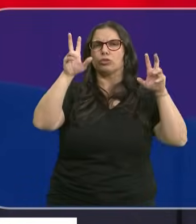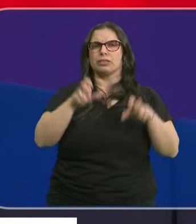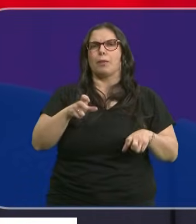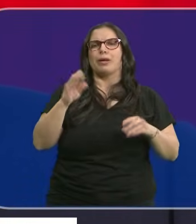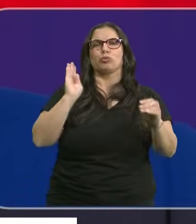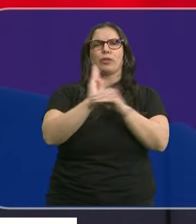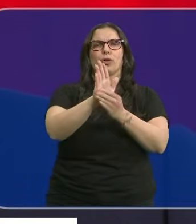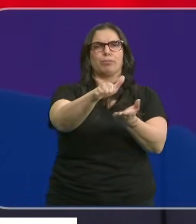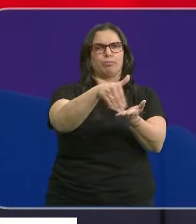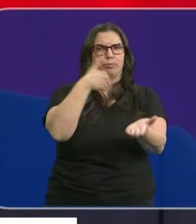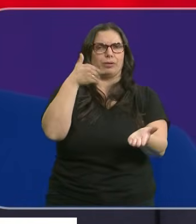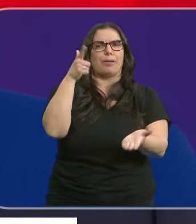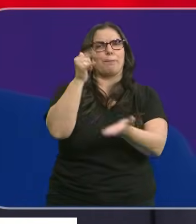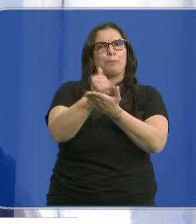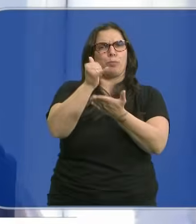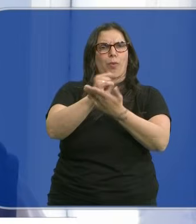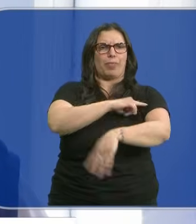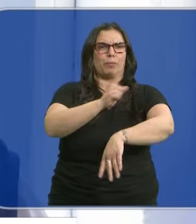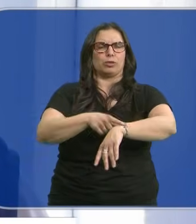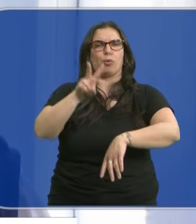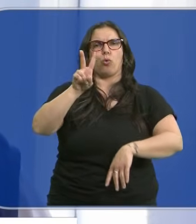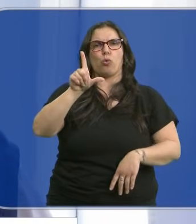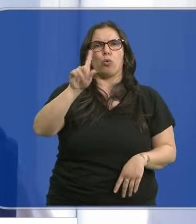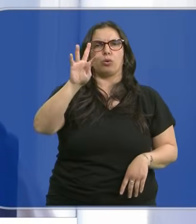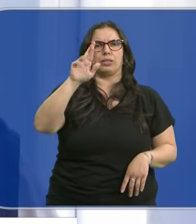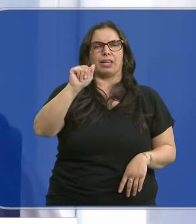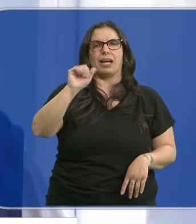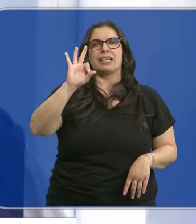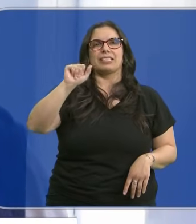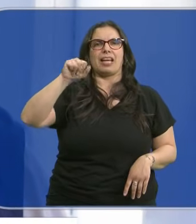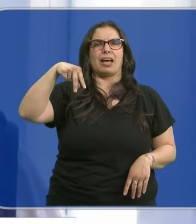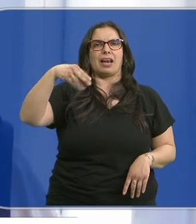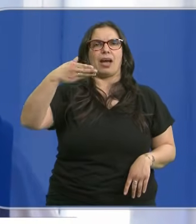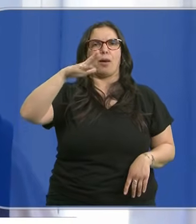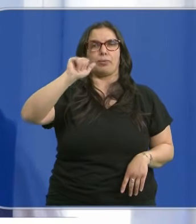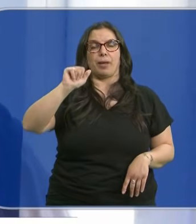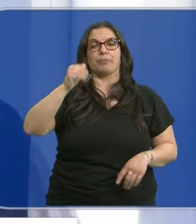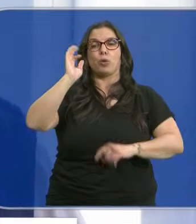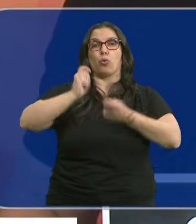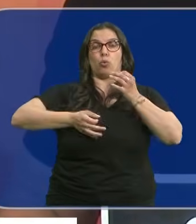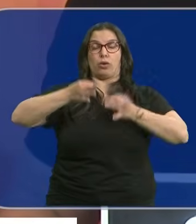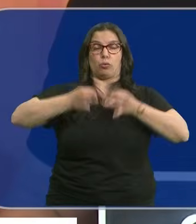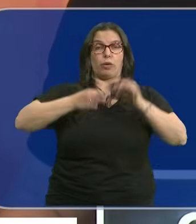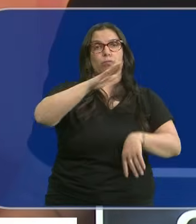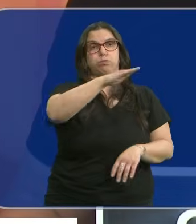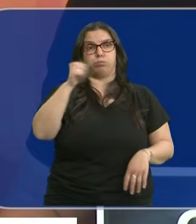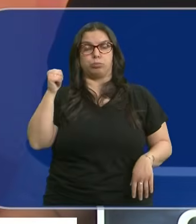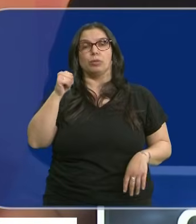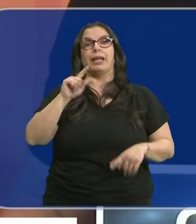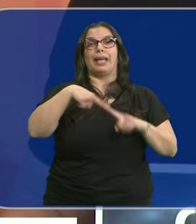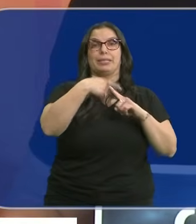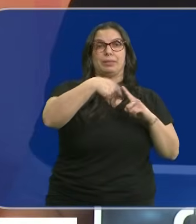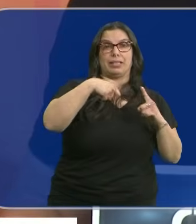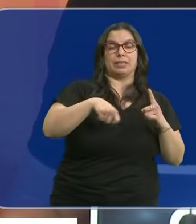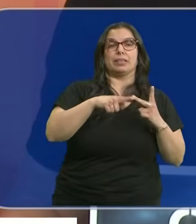cobro de subvenciones en esta prueba deportiva Ultra Sanabria. El juzgado ha citado al anterior presidente, Francisco Requejo, al actual, Javier